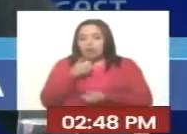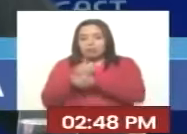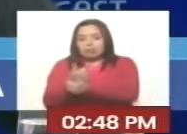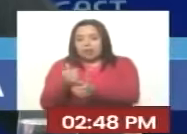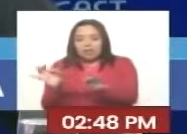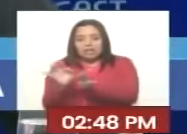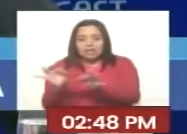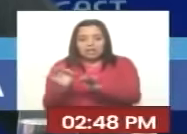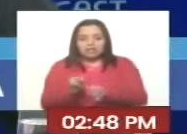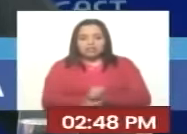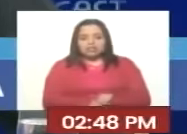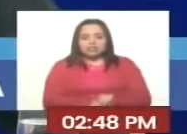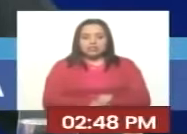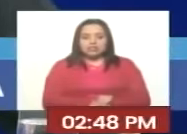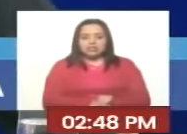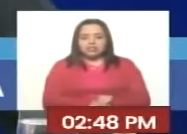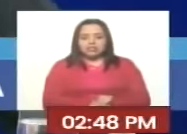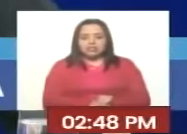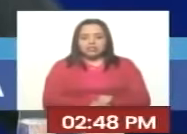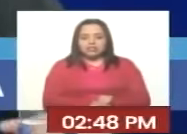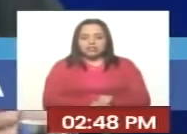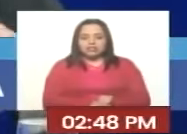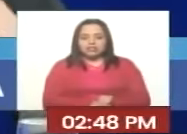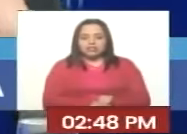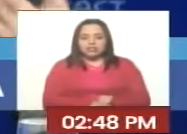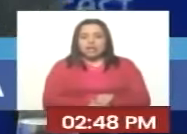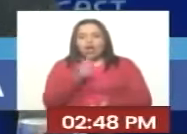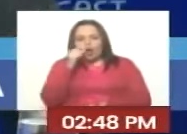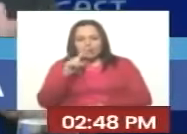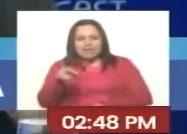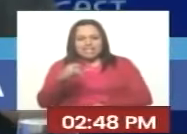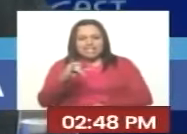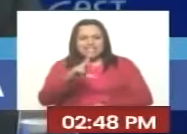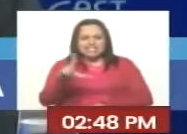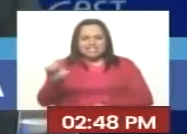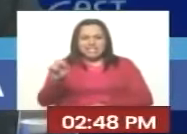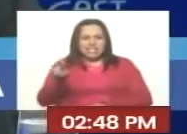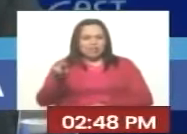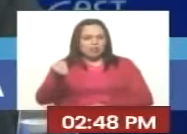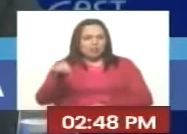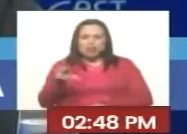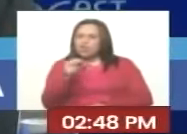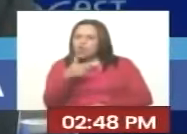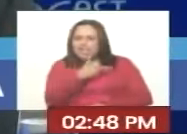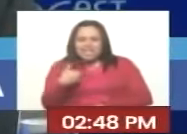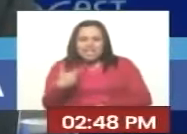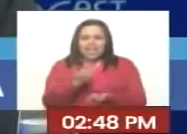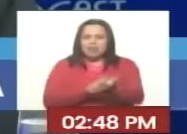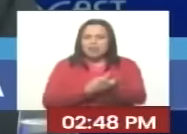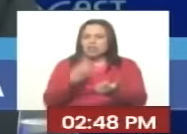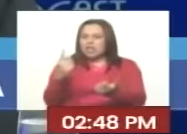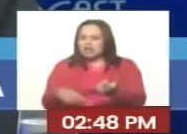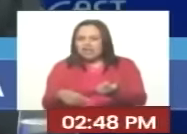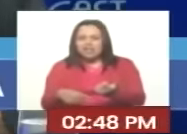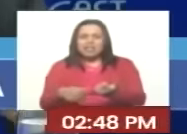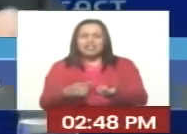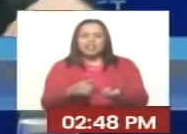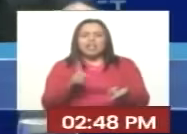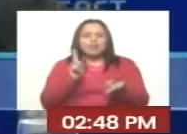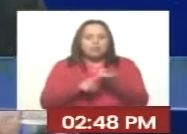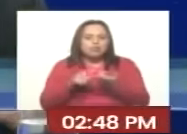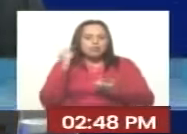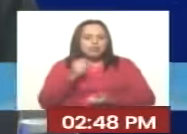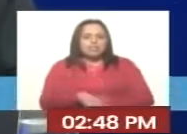a Carlos Molnar, el hermano de Natalia. O sea, lo tenían como una persona, vamos a decir así, entre comillas... como